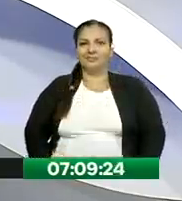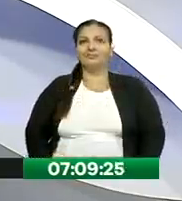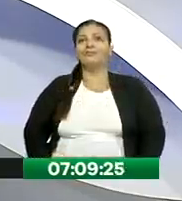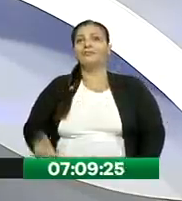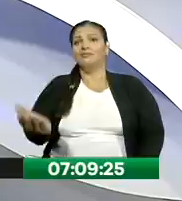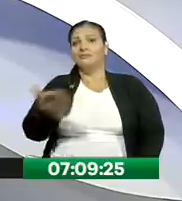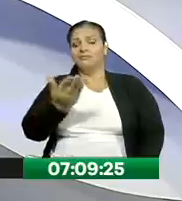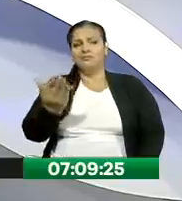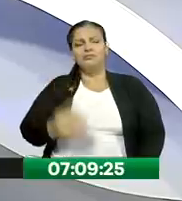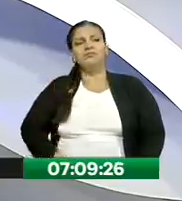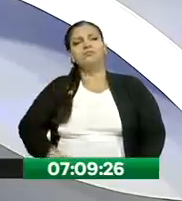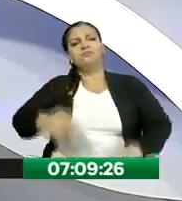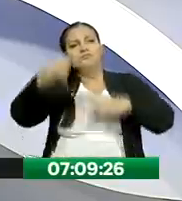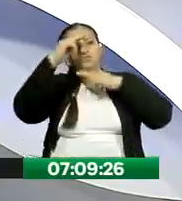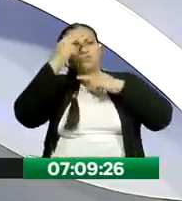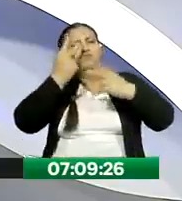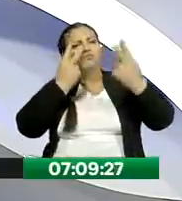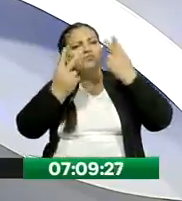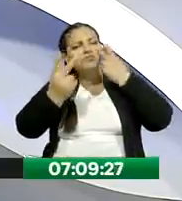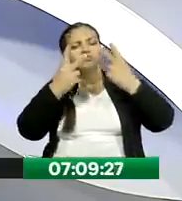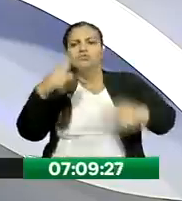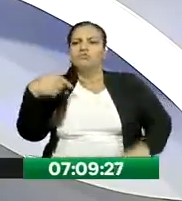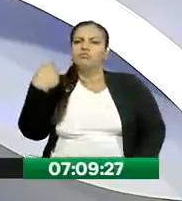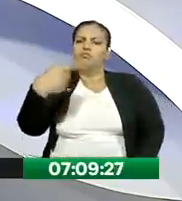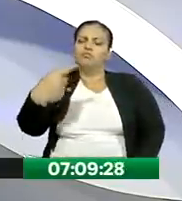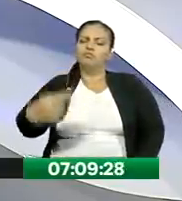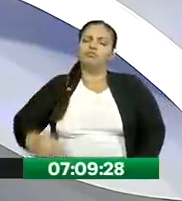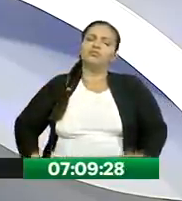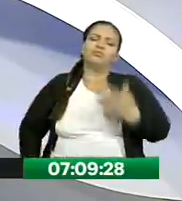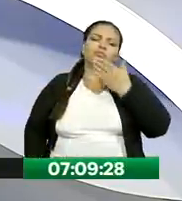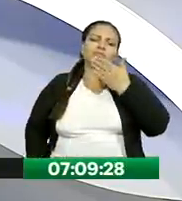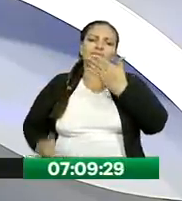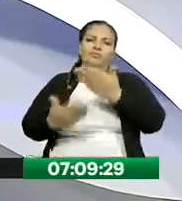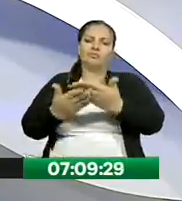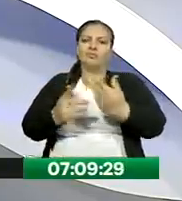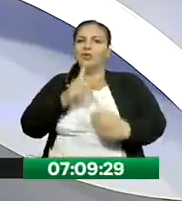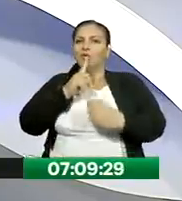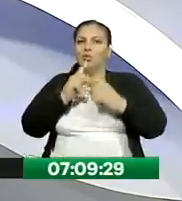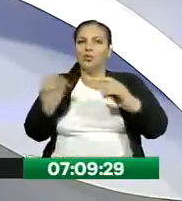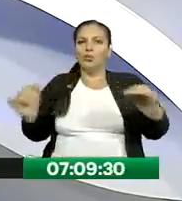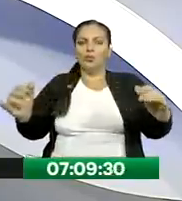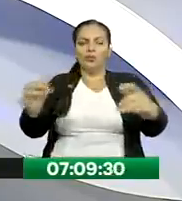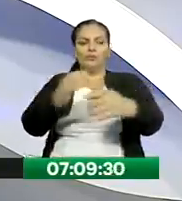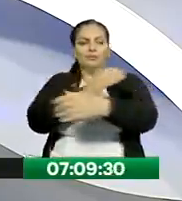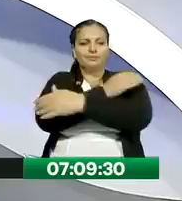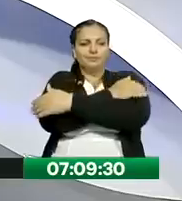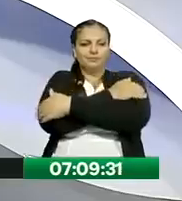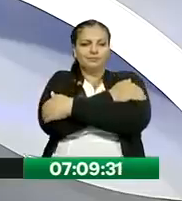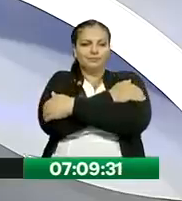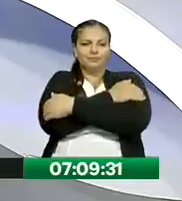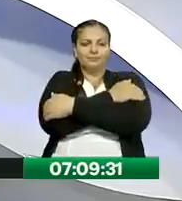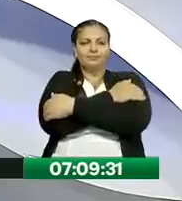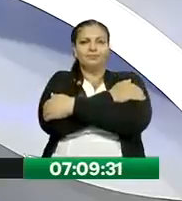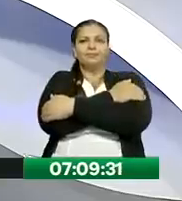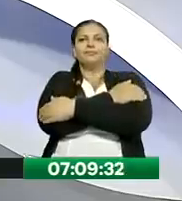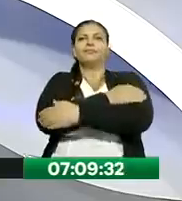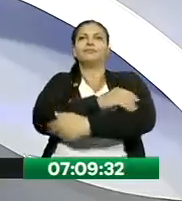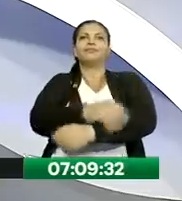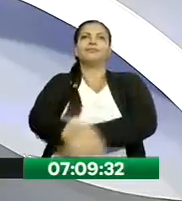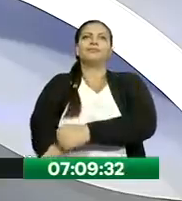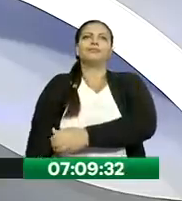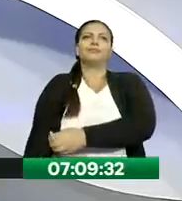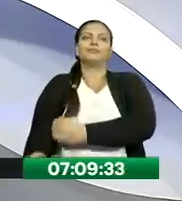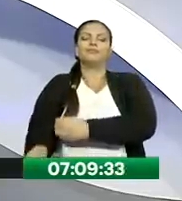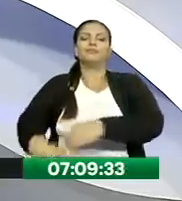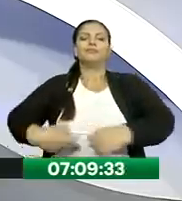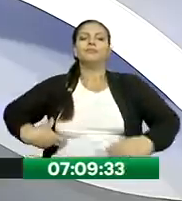de sucesos insólitos que se dan, ya sea en Guayaquil o en cualquier parte del país. Él está de cumpleaños. José, un abrazo grande para ti. Y ahora sí, nos vamos